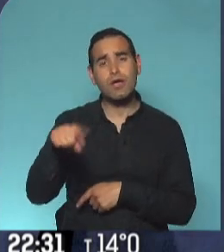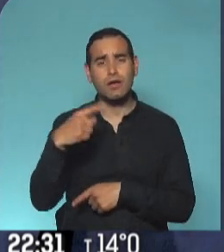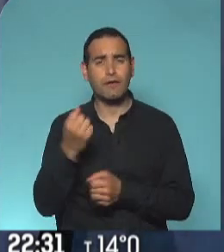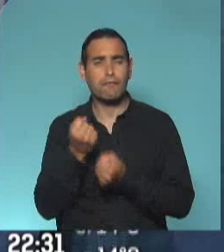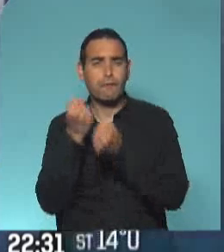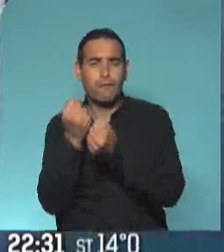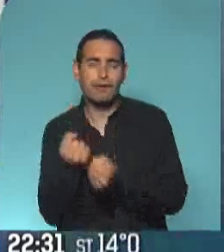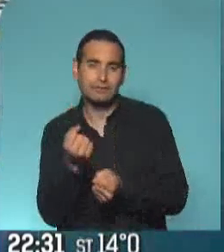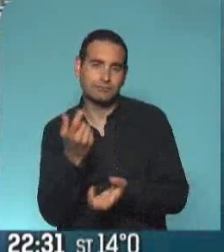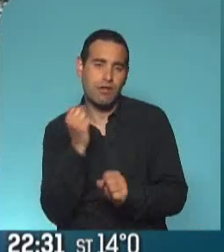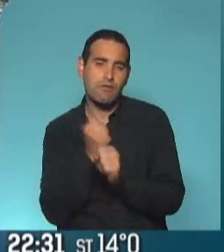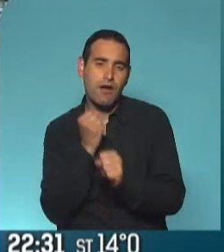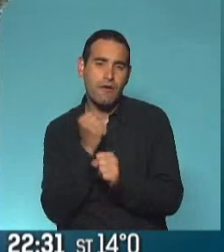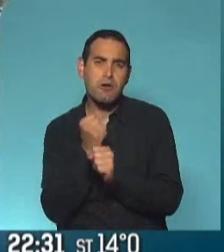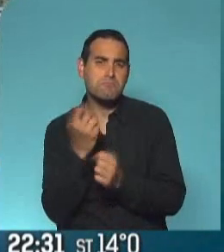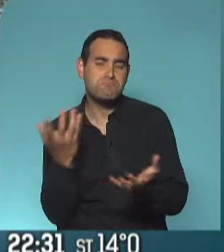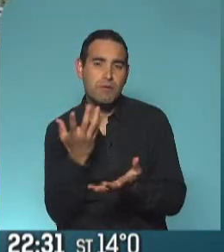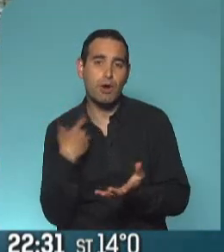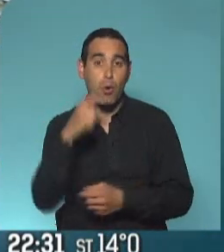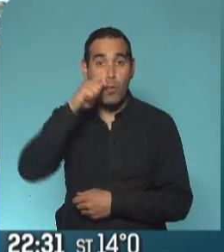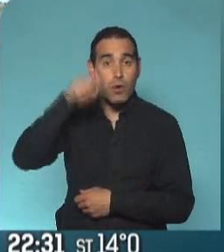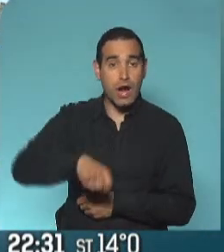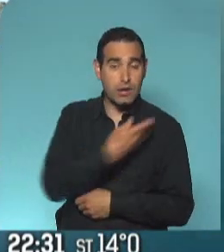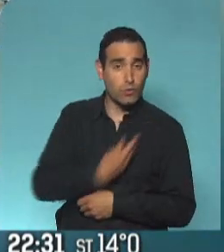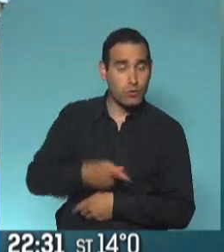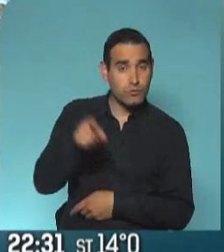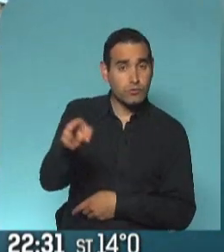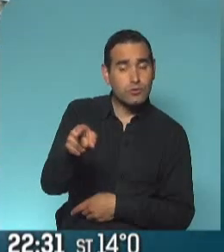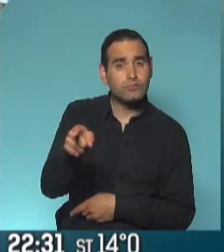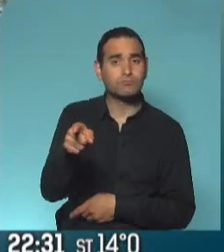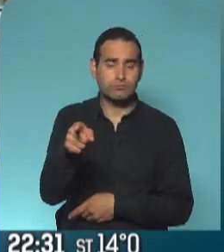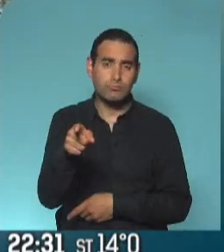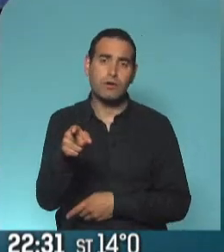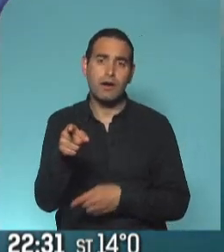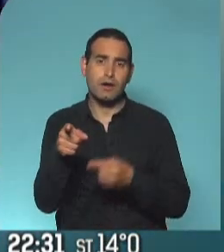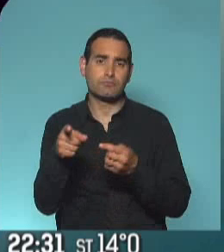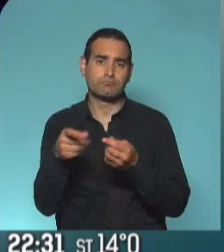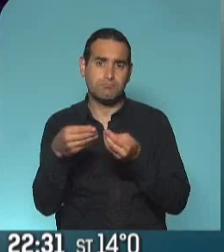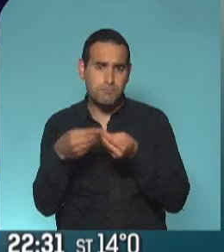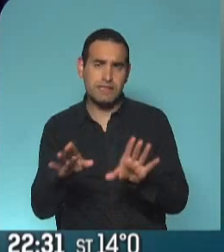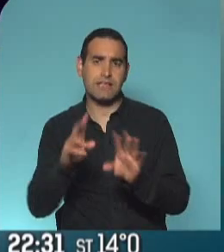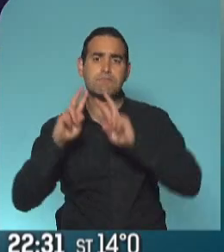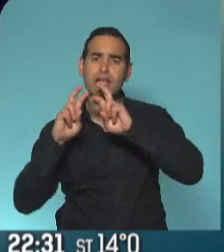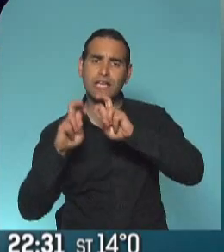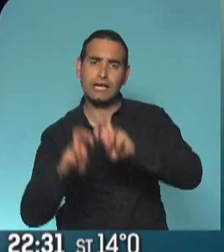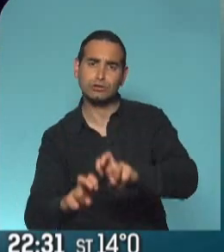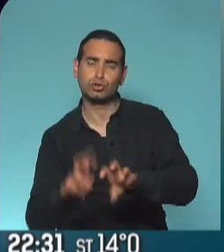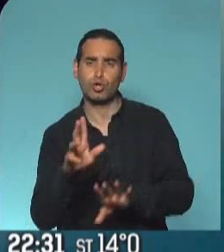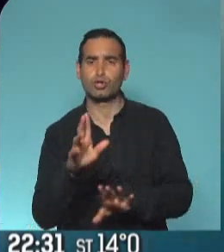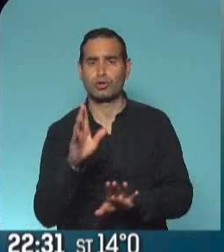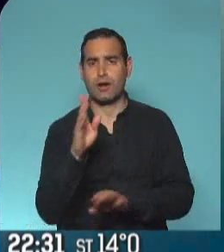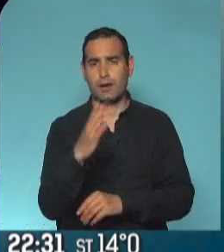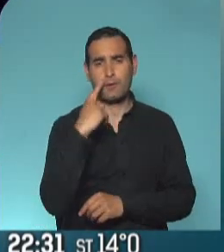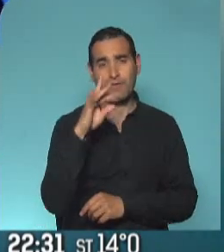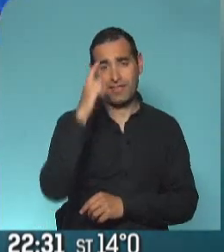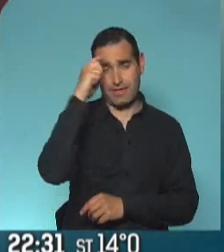tratando y trabajando para que Ucrania sí abra una investigación sobre padre e hijo,